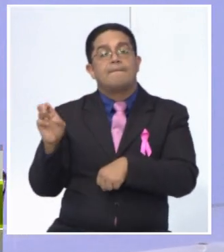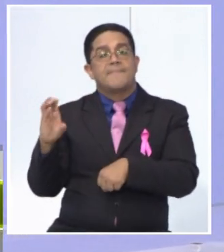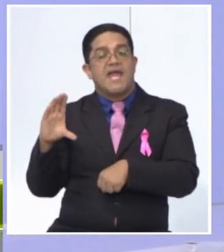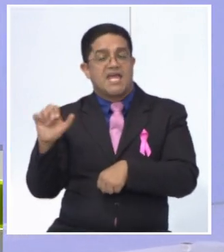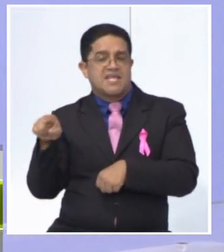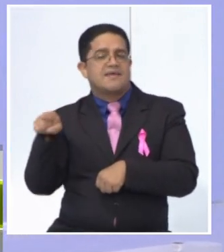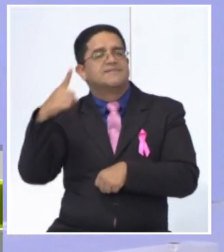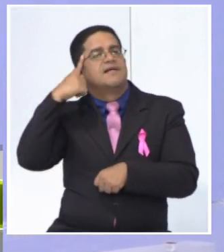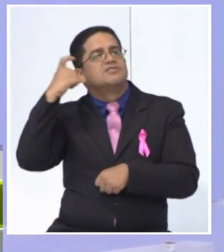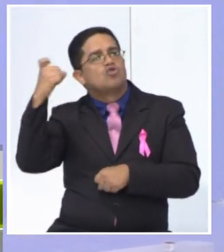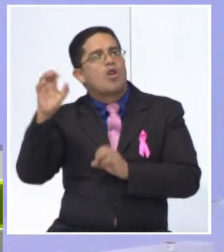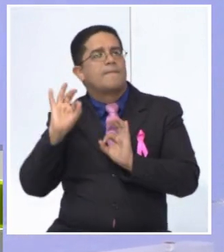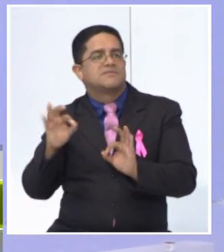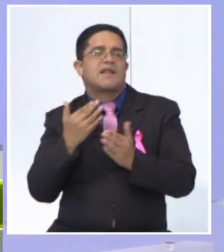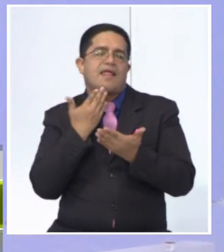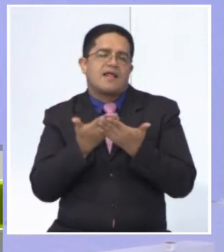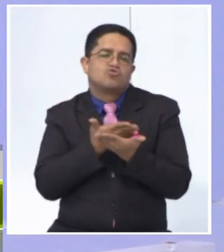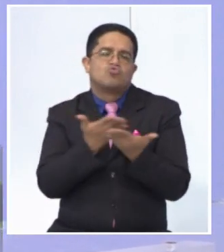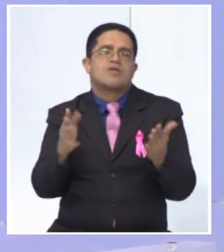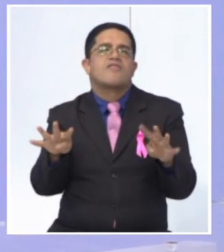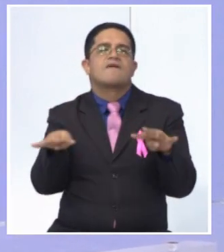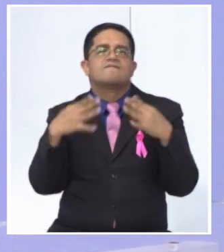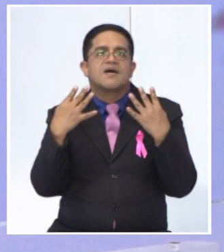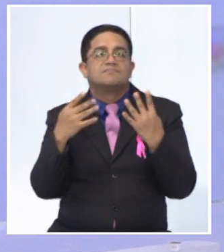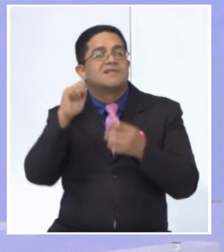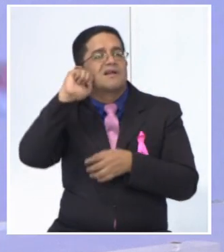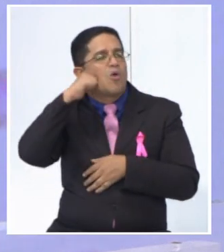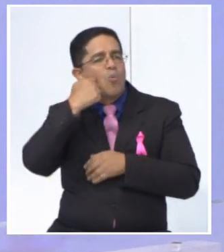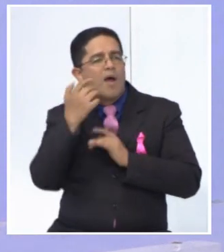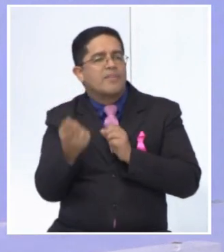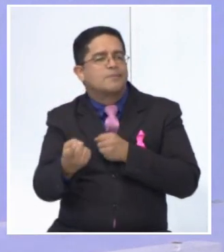es psicooncólogo. Gracias a ustedes por la sintonía y la participación.